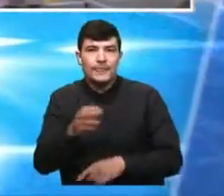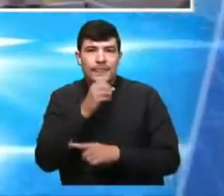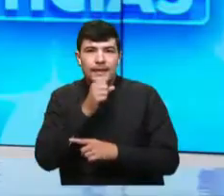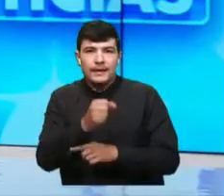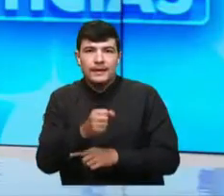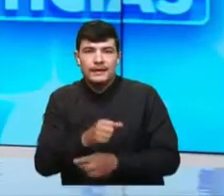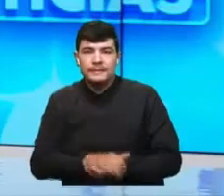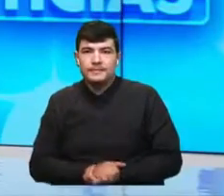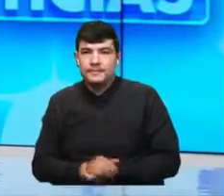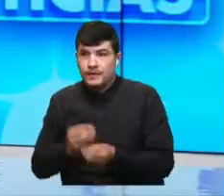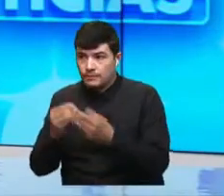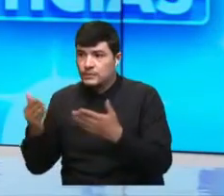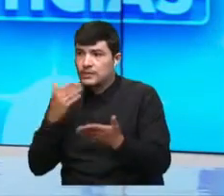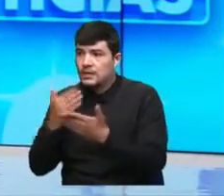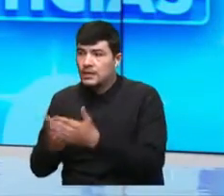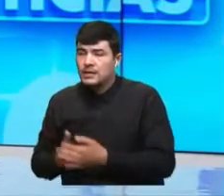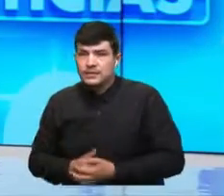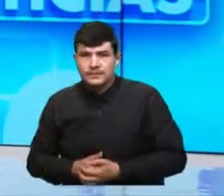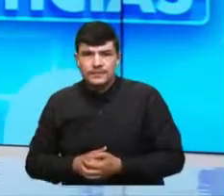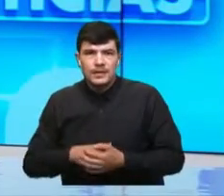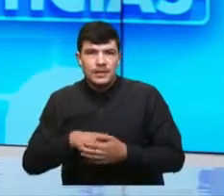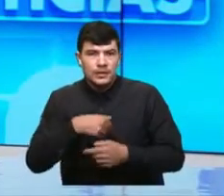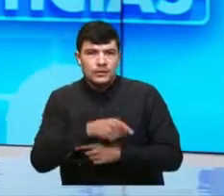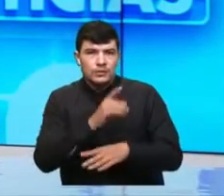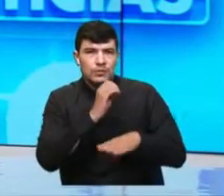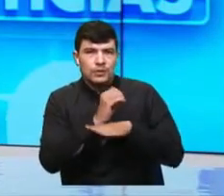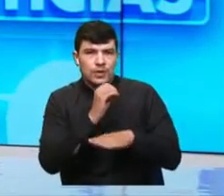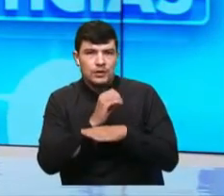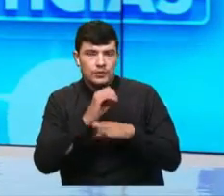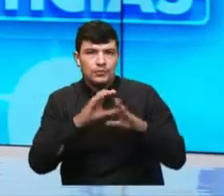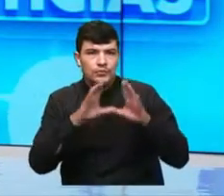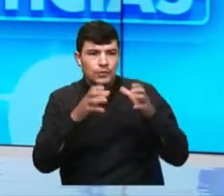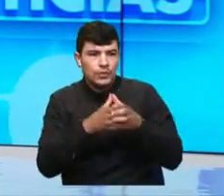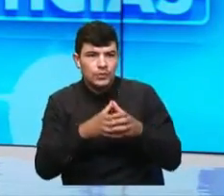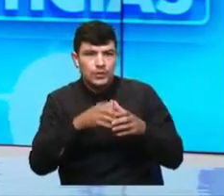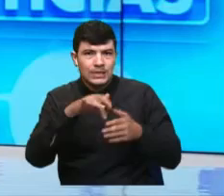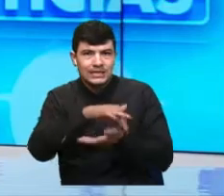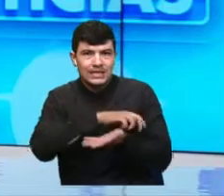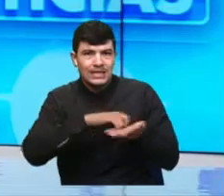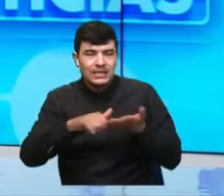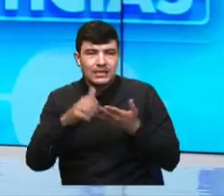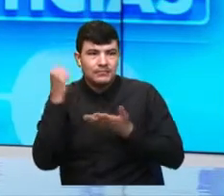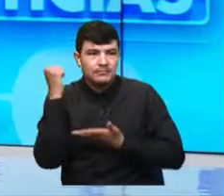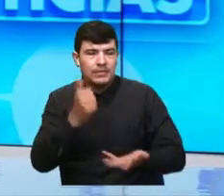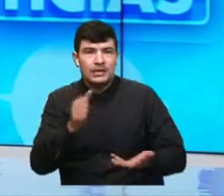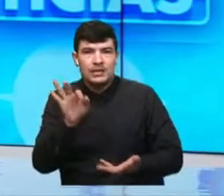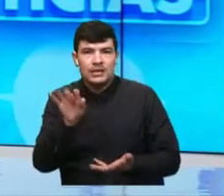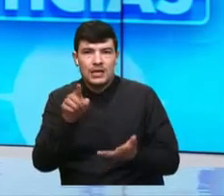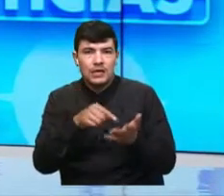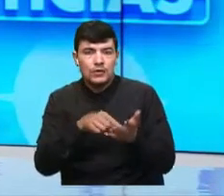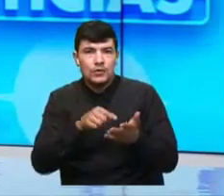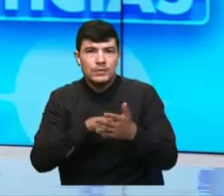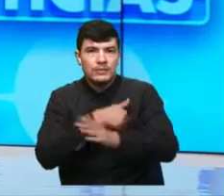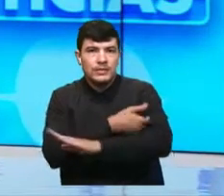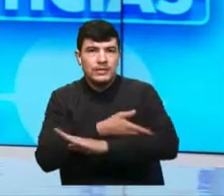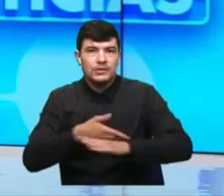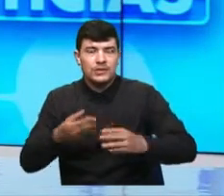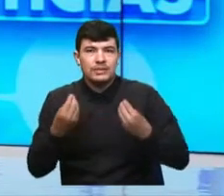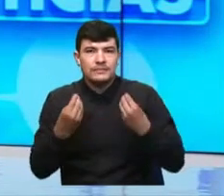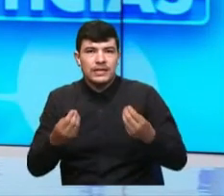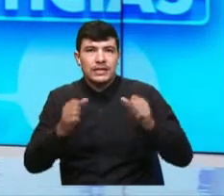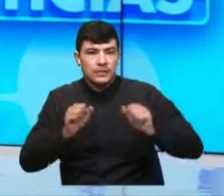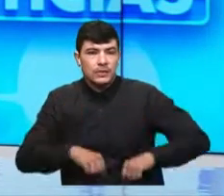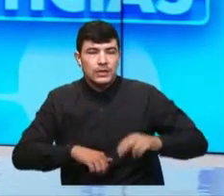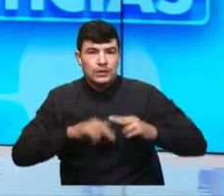Muchas gracias. Y el órgano colegiado de administración en Santander destinó poco más de 31 mil millones de pesos para que sean ejecutados en